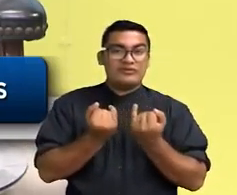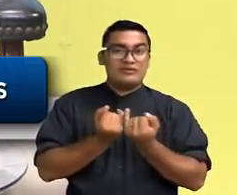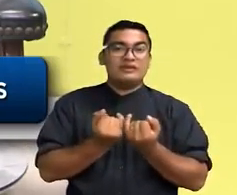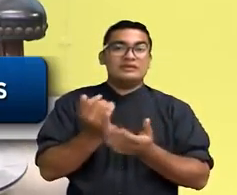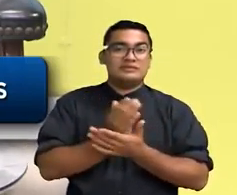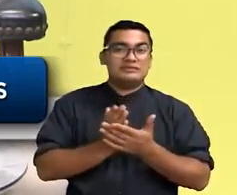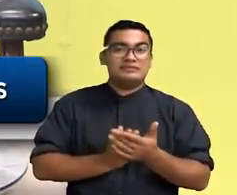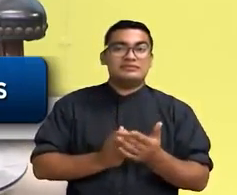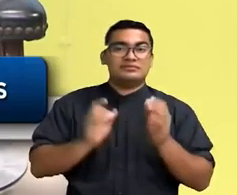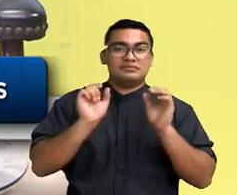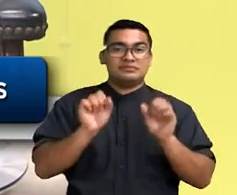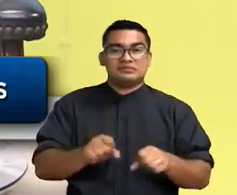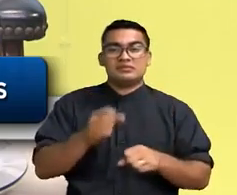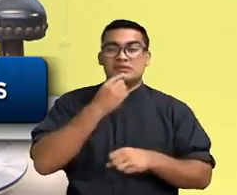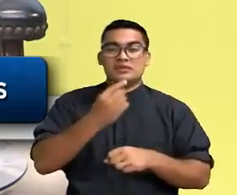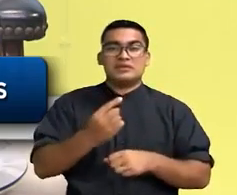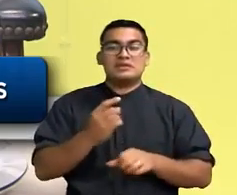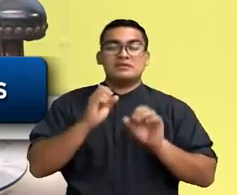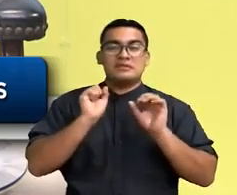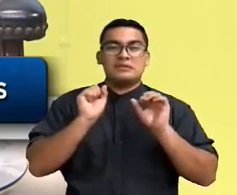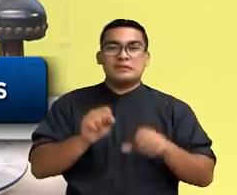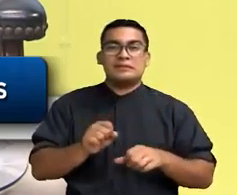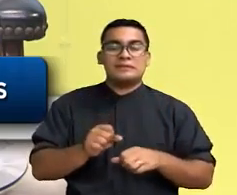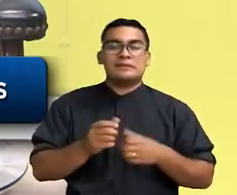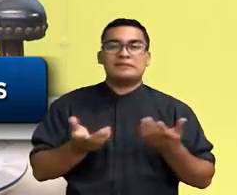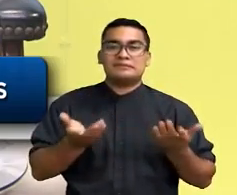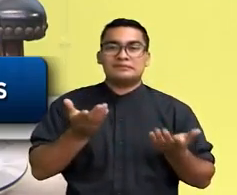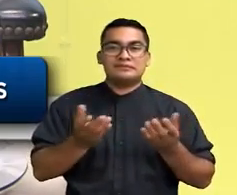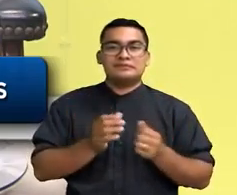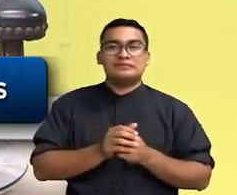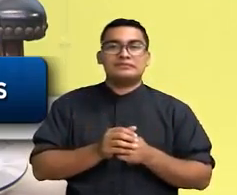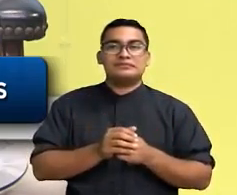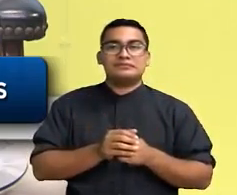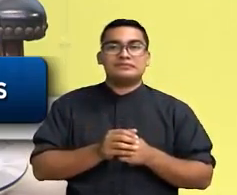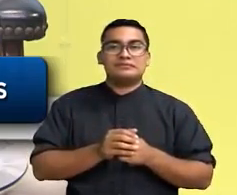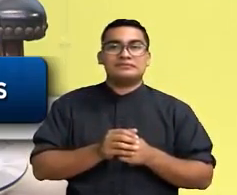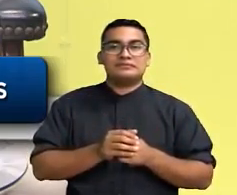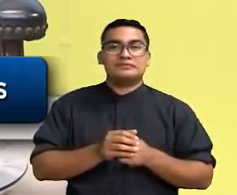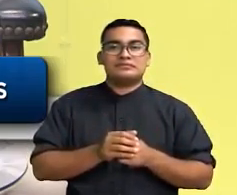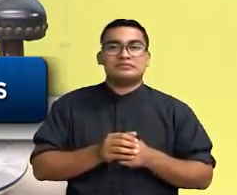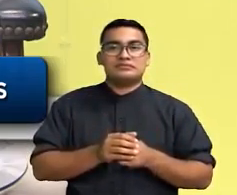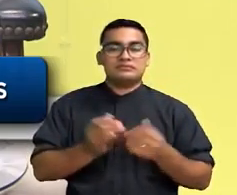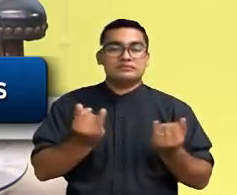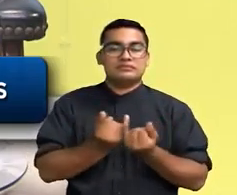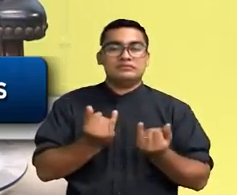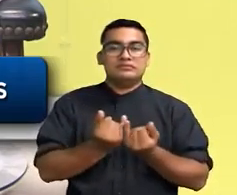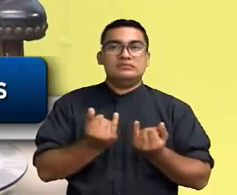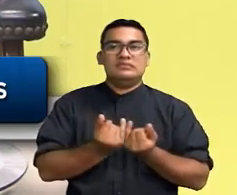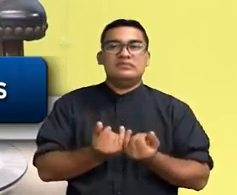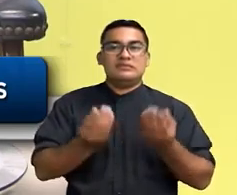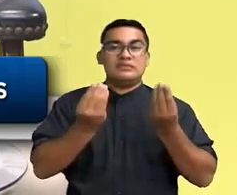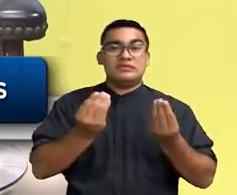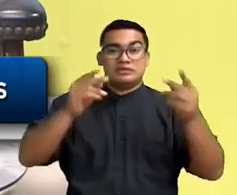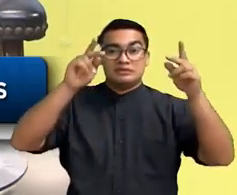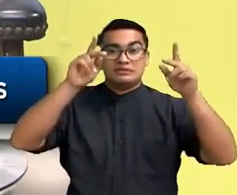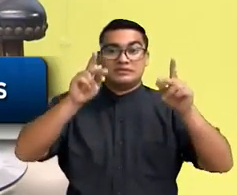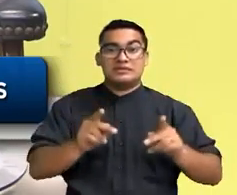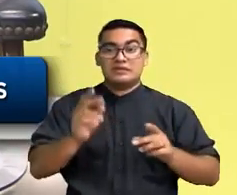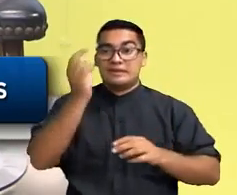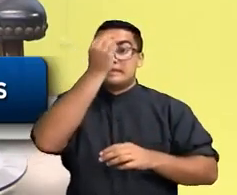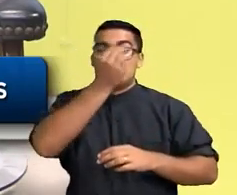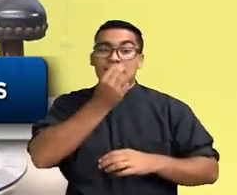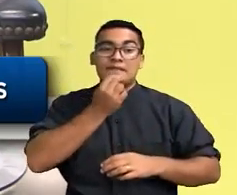y que provoca un alto porcentaje de las consultas que llegan a nuestros